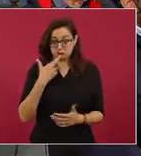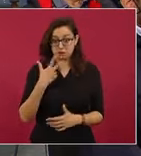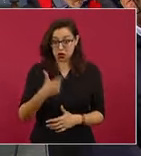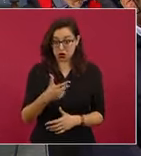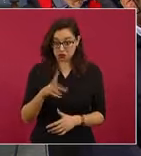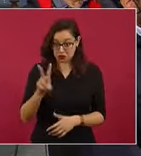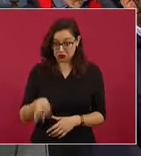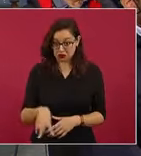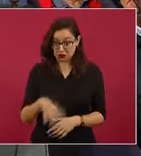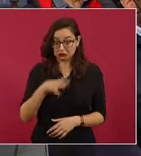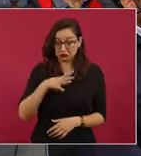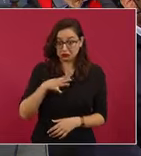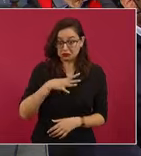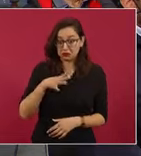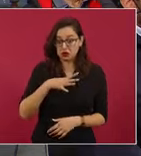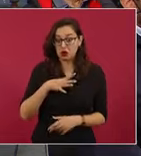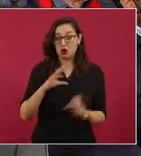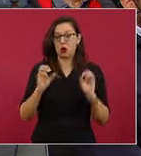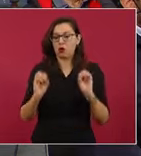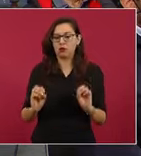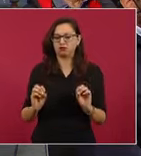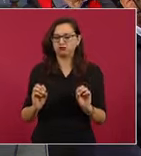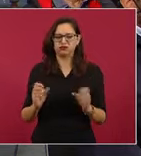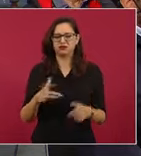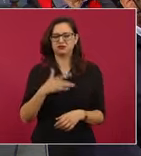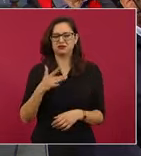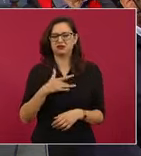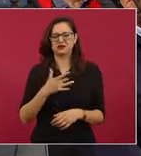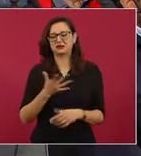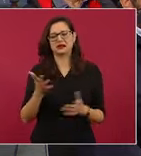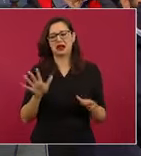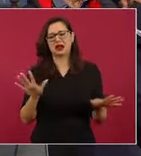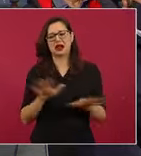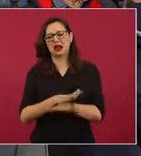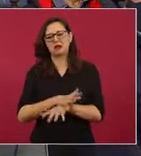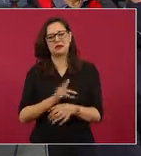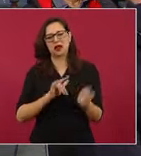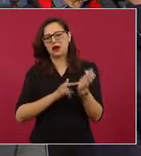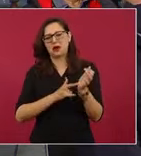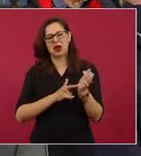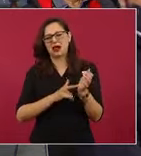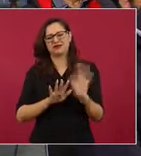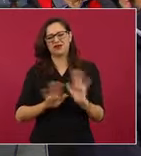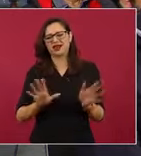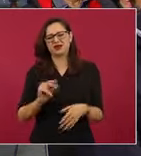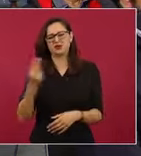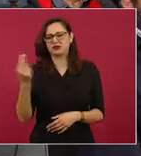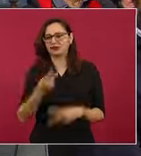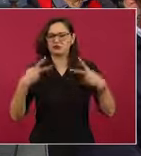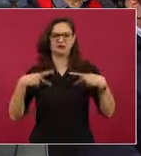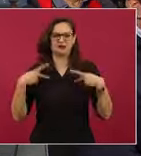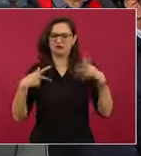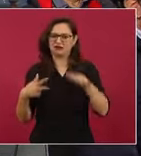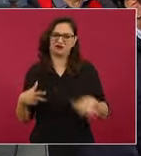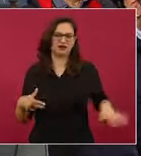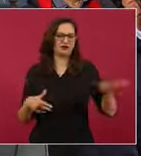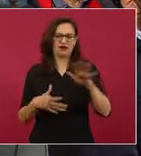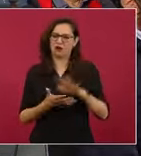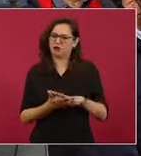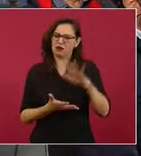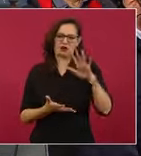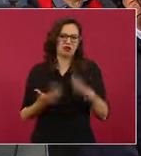todo esto que se genera, o bien se descarta, ya que hay incluso bastante, sigue habiendo mucha inconformidad al respecto, y es por esa razón